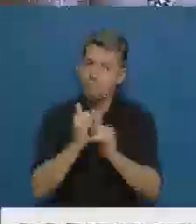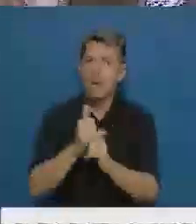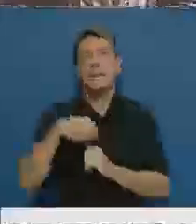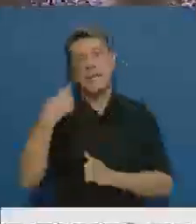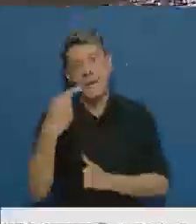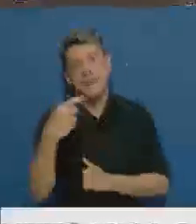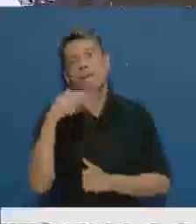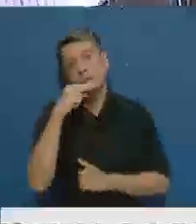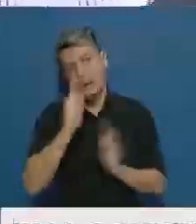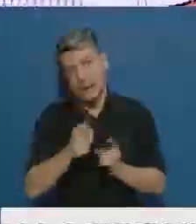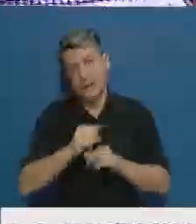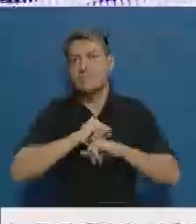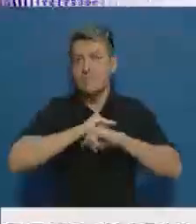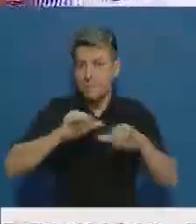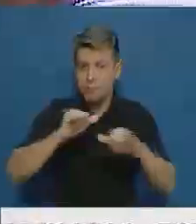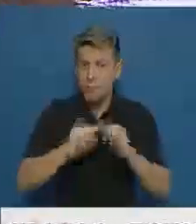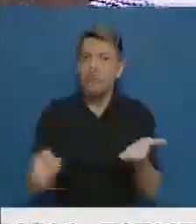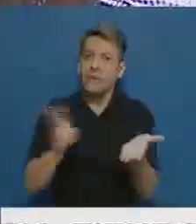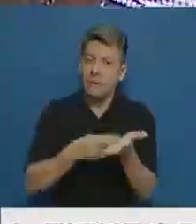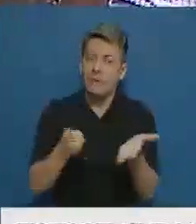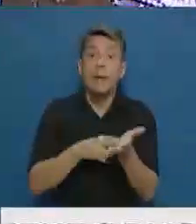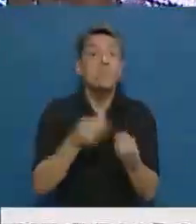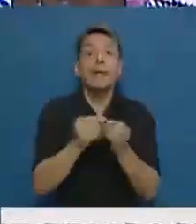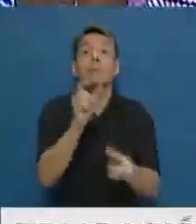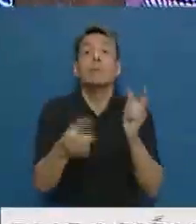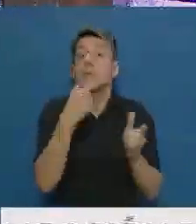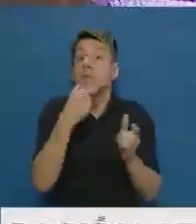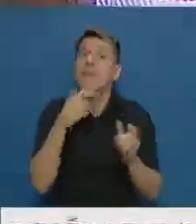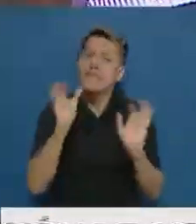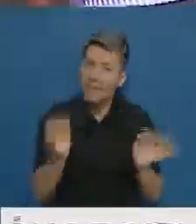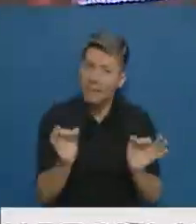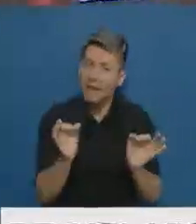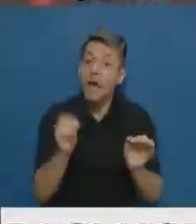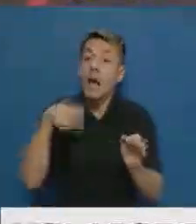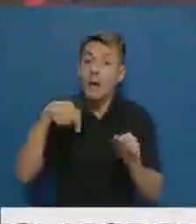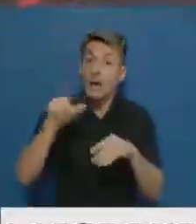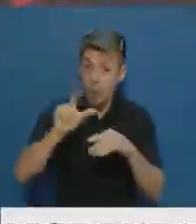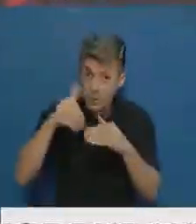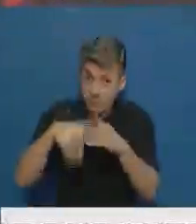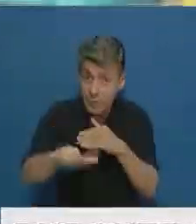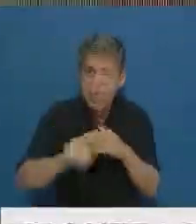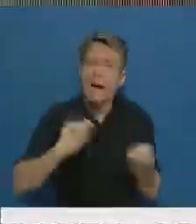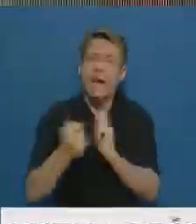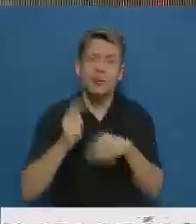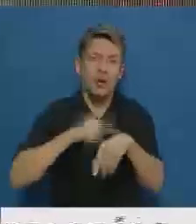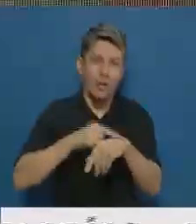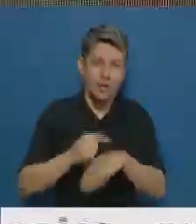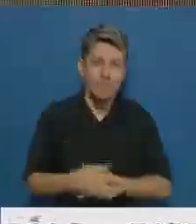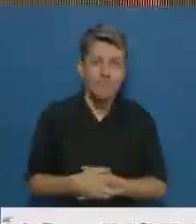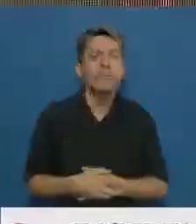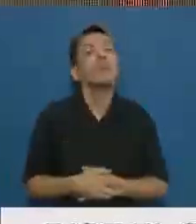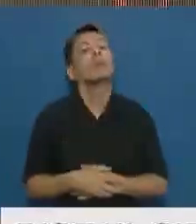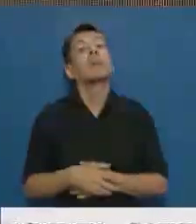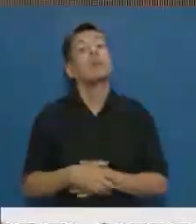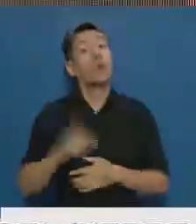también, para que la gente, los mendocinos, estén en alerta y sepan de los cambios y las modalidades a partir del lunes. Solo aclarar, bueno, sí, que es a partir del lunes, perfecto, lógicamente